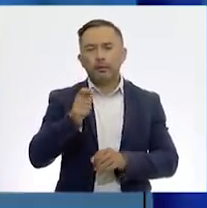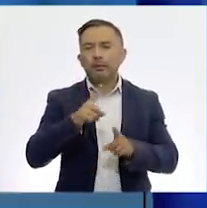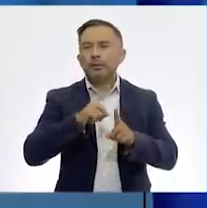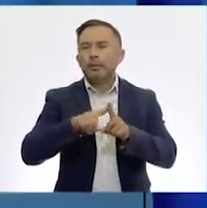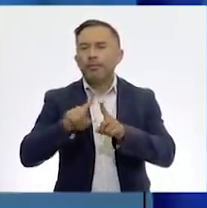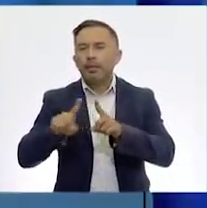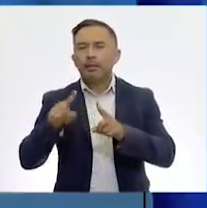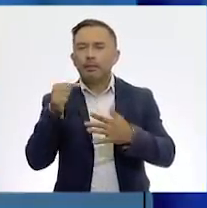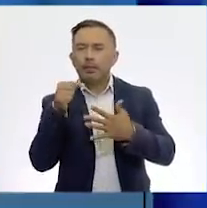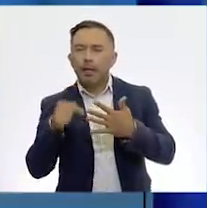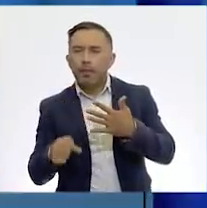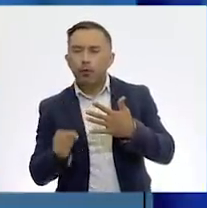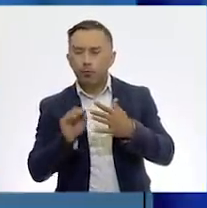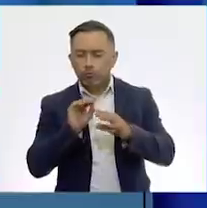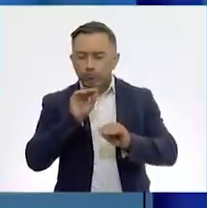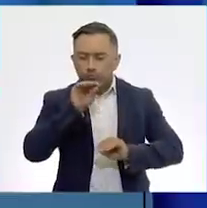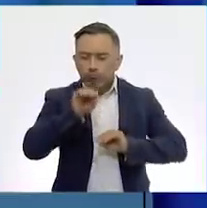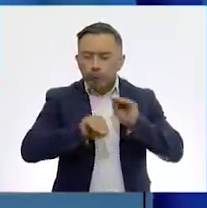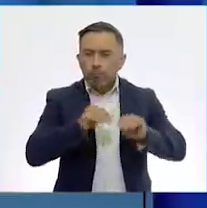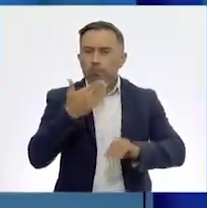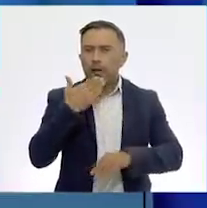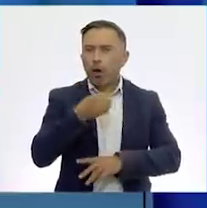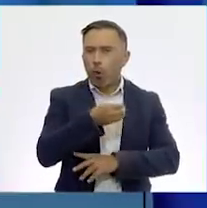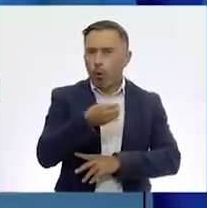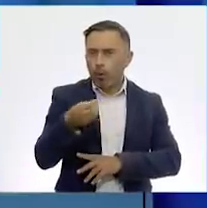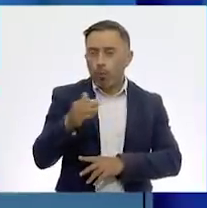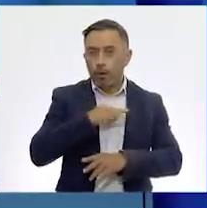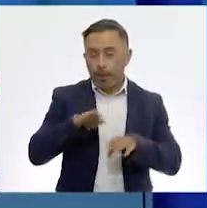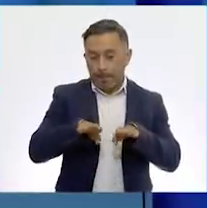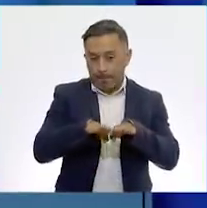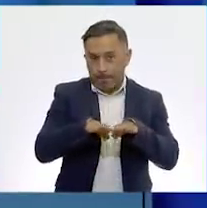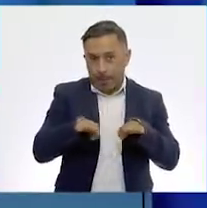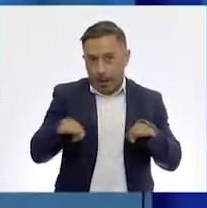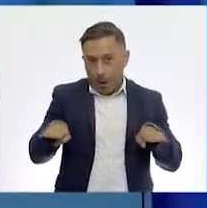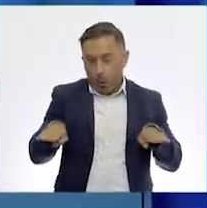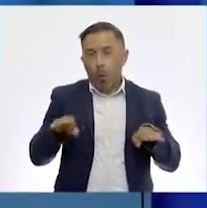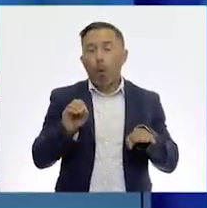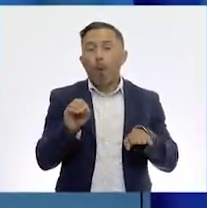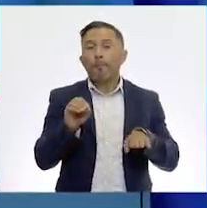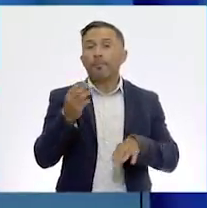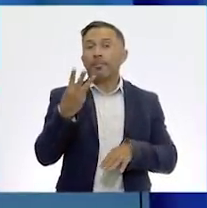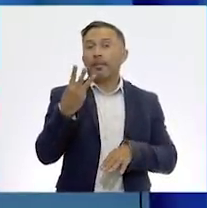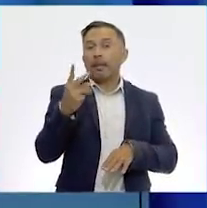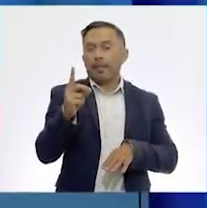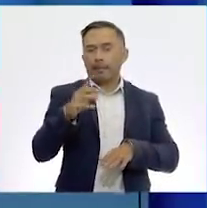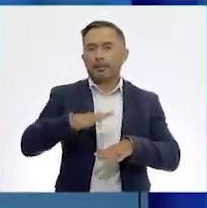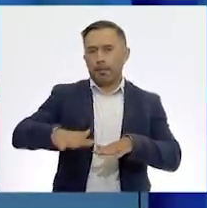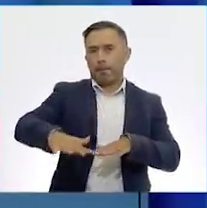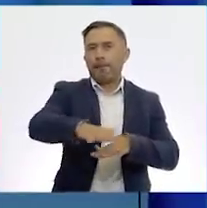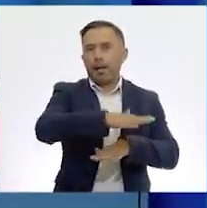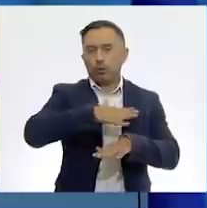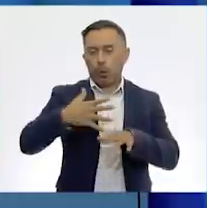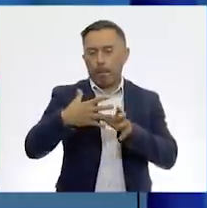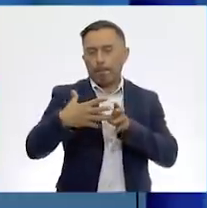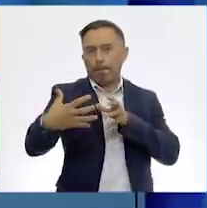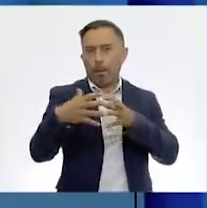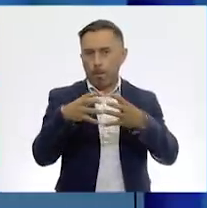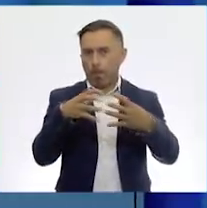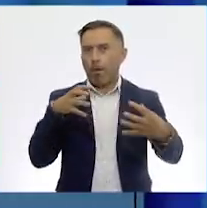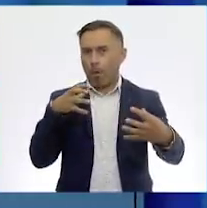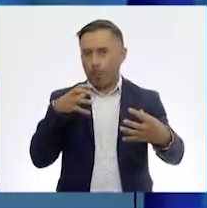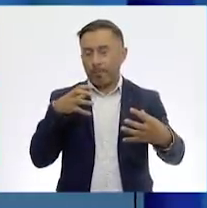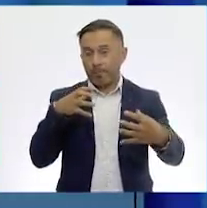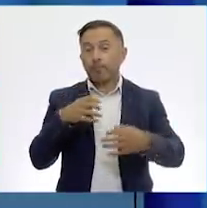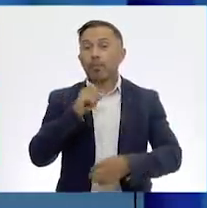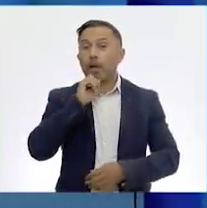elementos, ya sea en un plano o sobre una superficie tridimensional, en este caso el espacio. También la relación que debe de existir entre